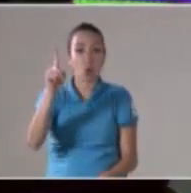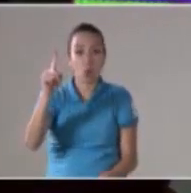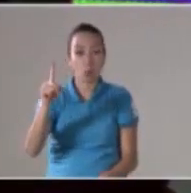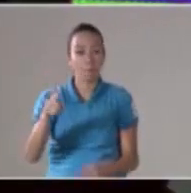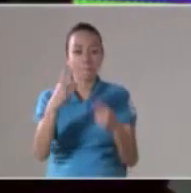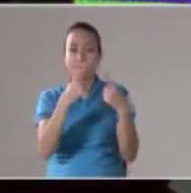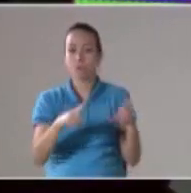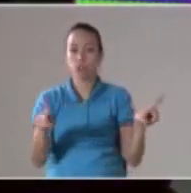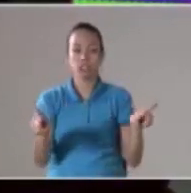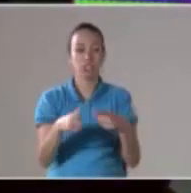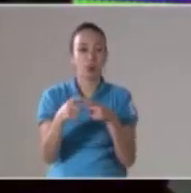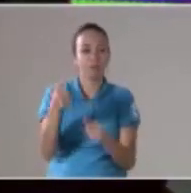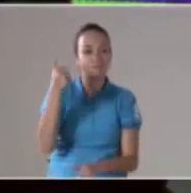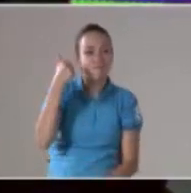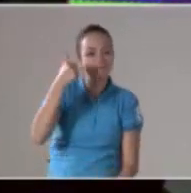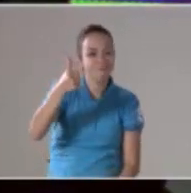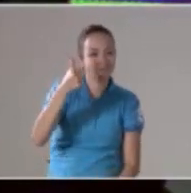músico.